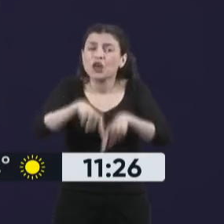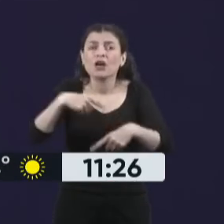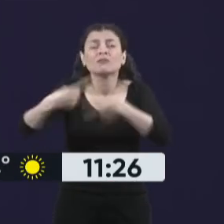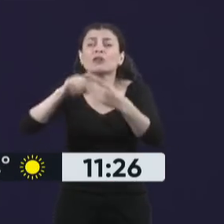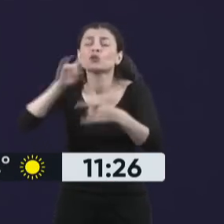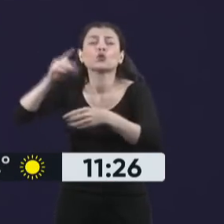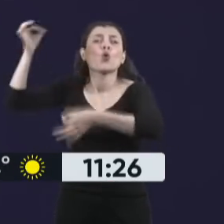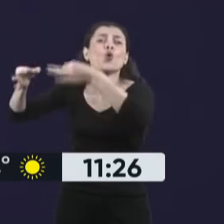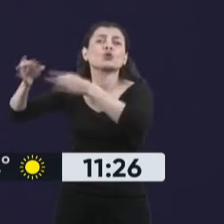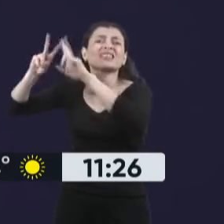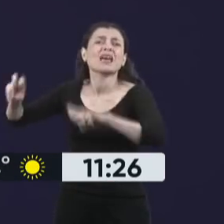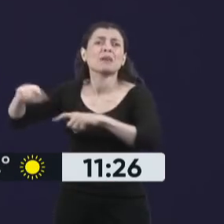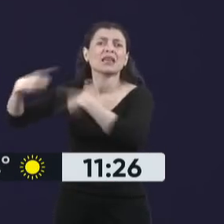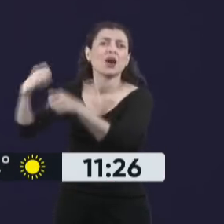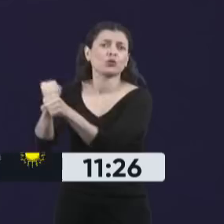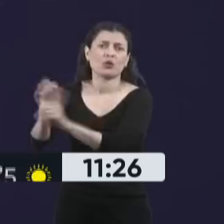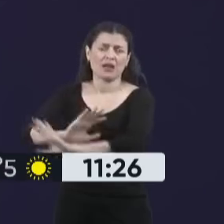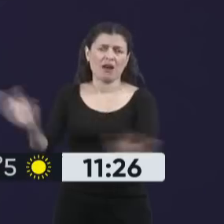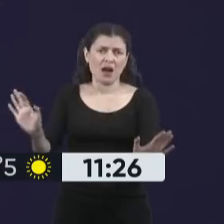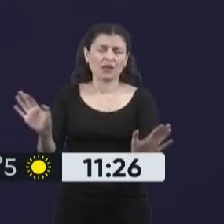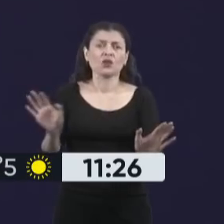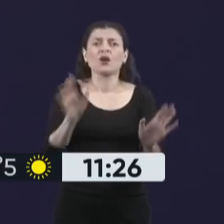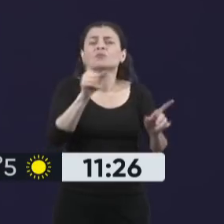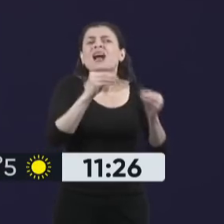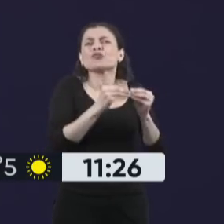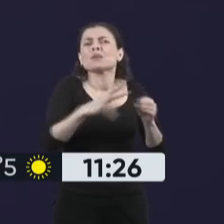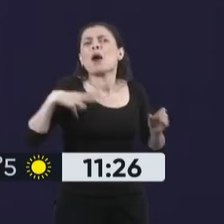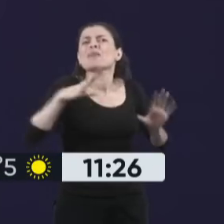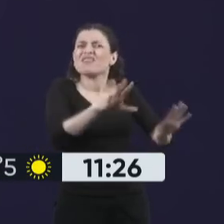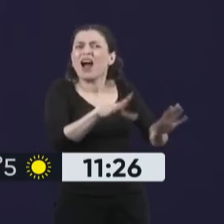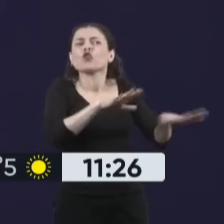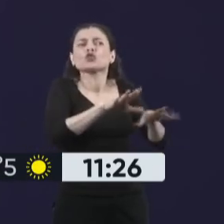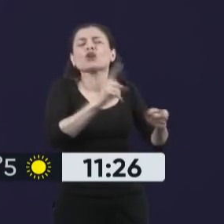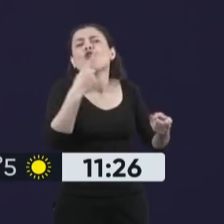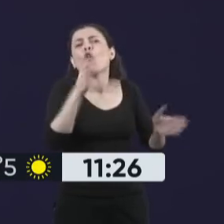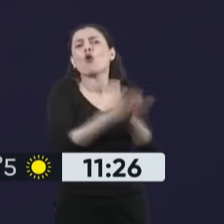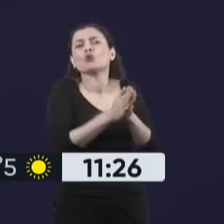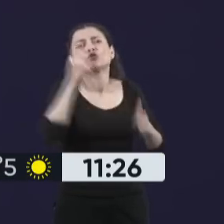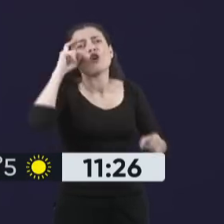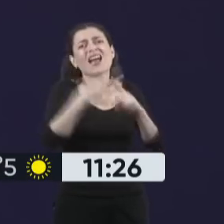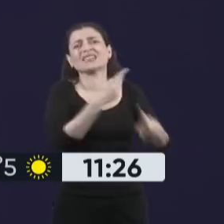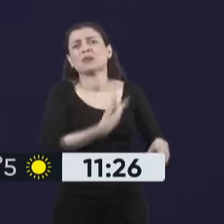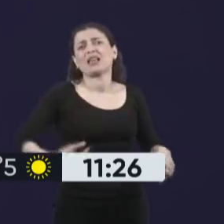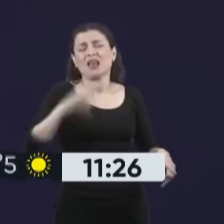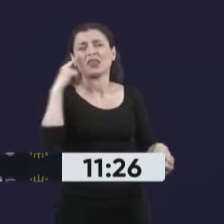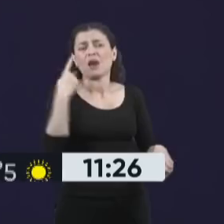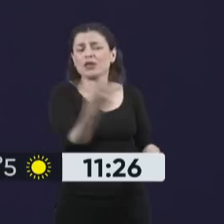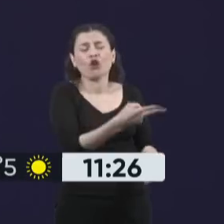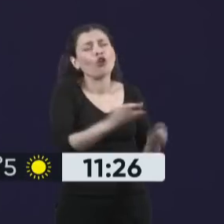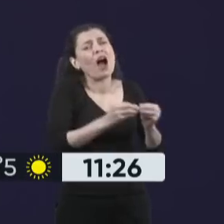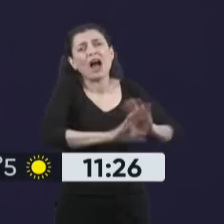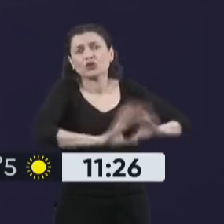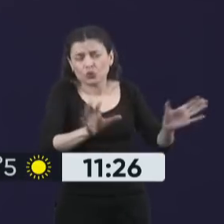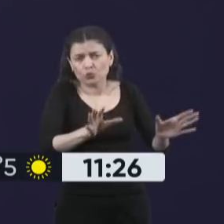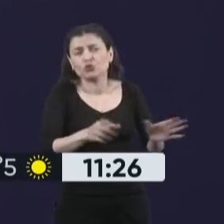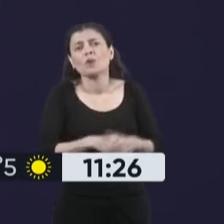Lo cierto es que una cosa es su situación personal o lo que ha vivido con el expresidente, e incluso previo a que el